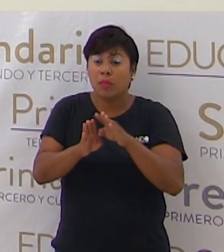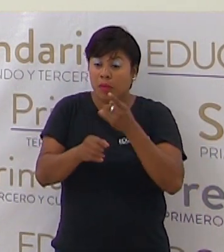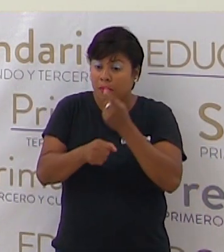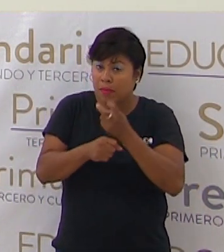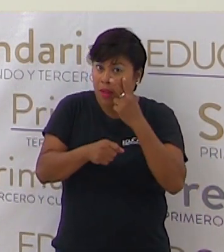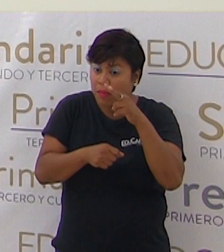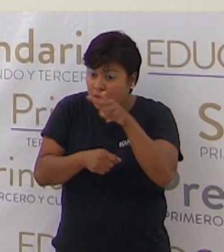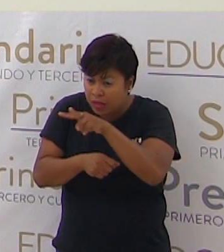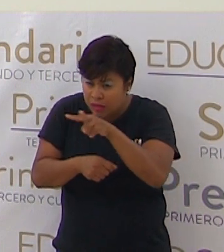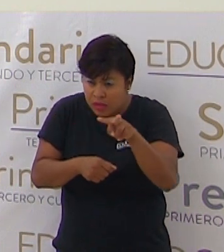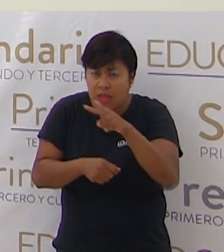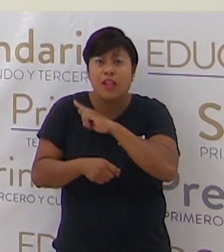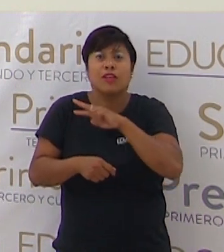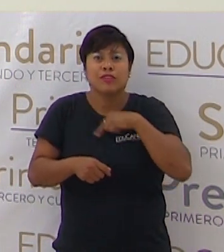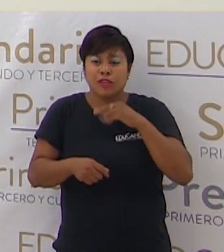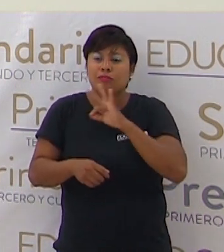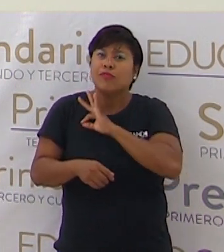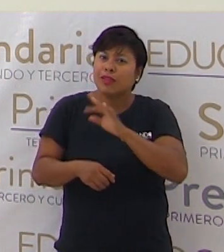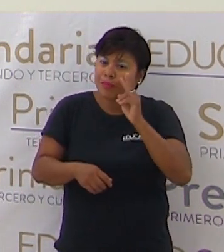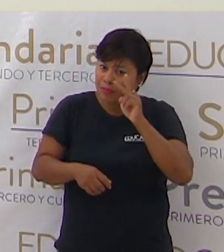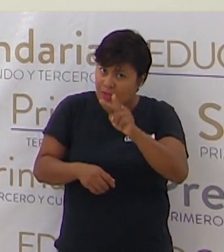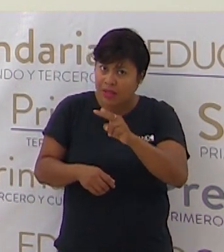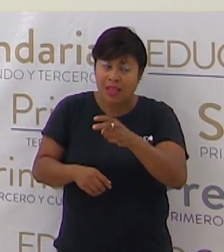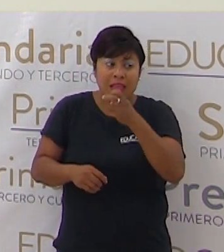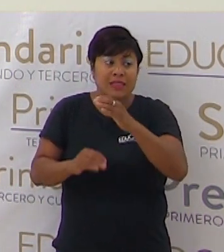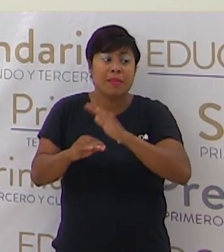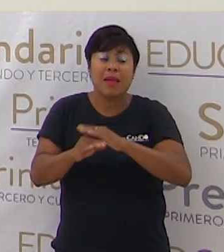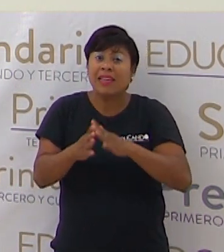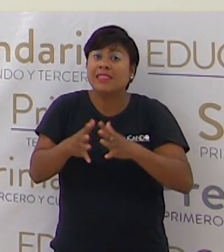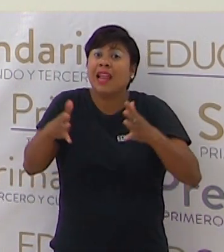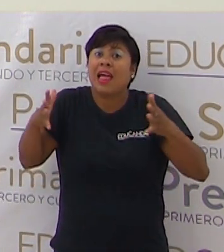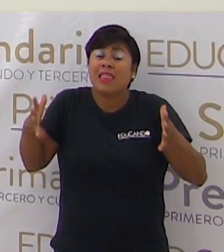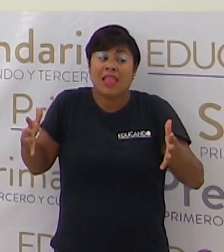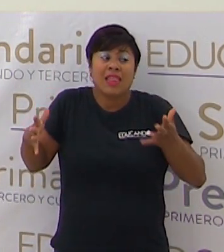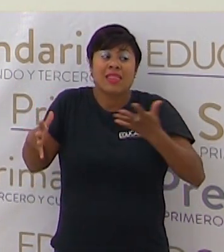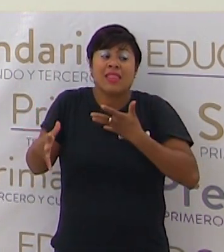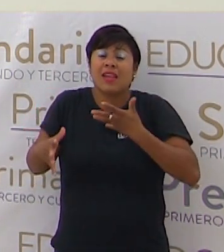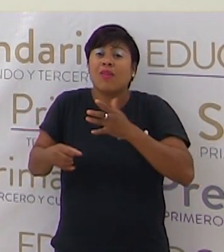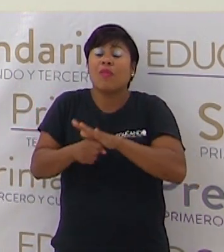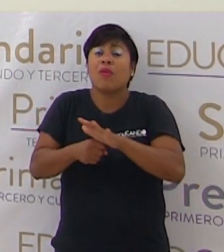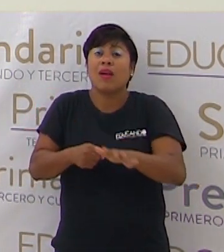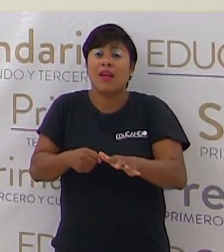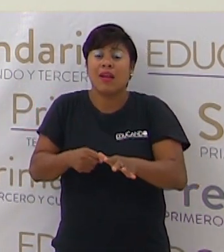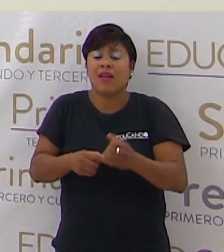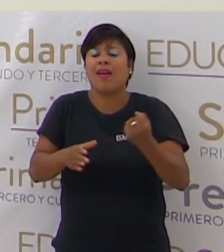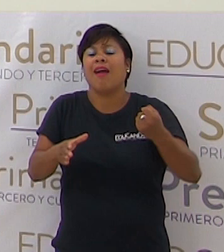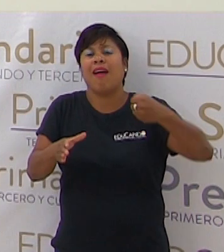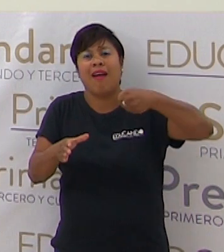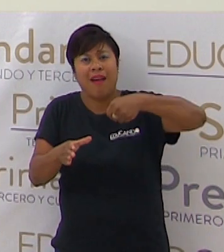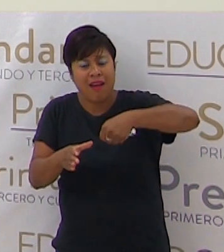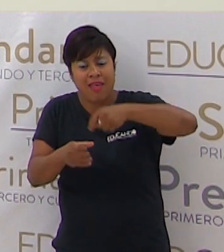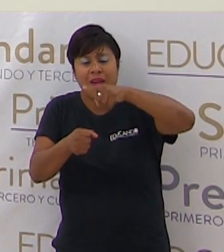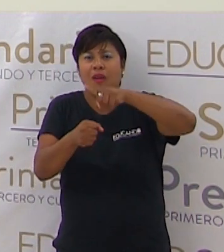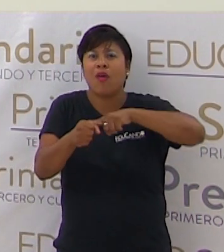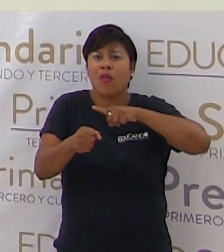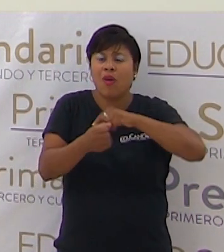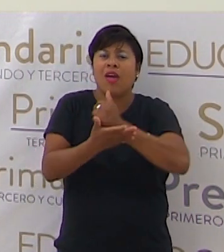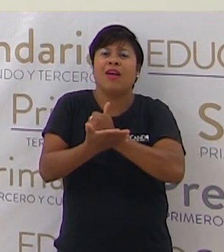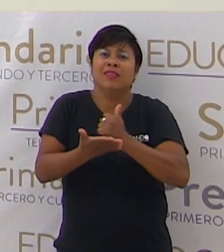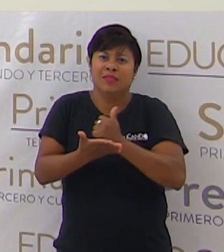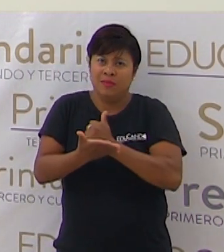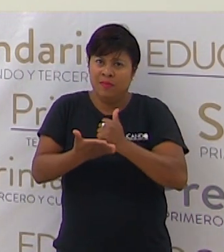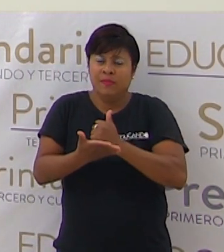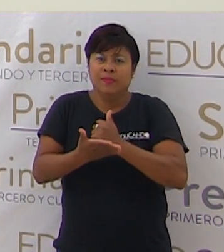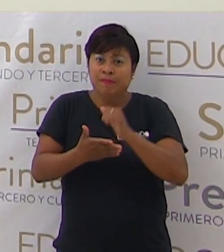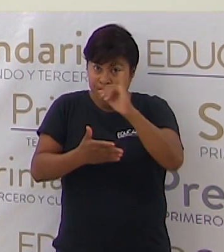primera vista podemos darnos cuenta que el más grande sería la jarra de color